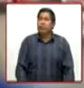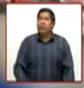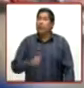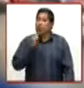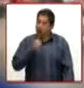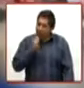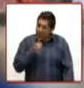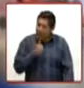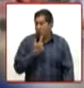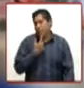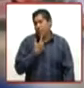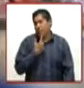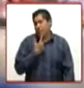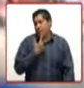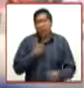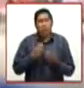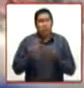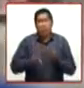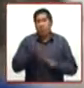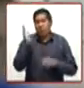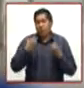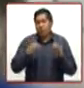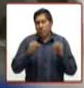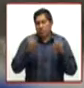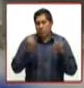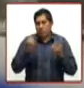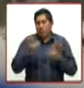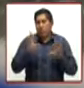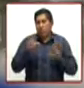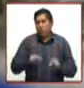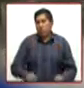Todos los días, ya no hay caso de salir a vender.